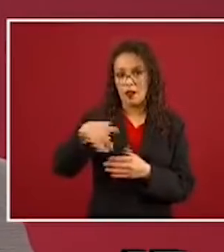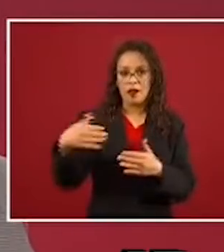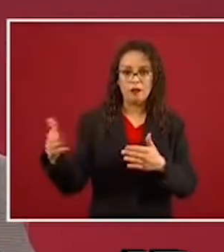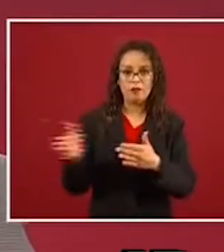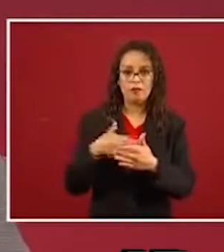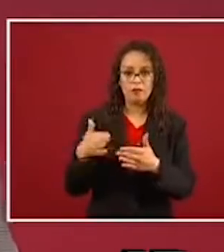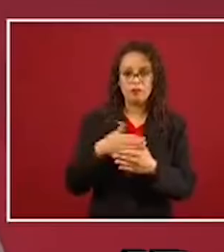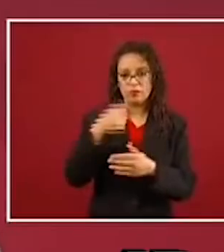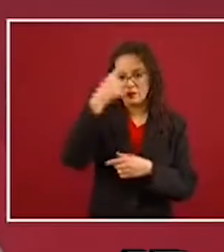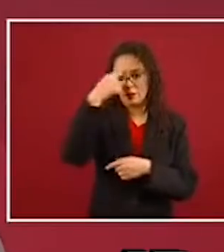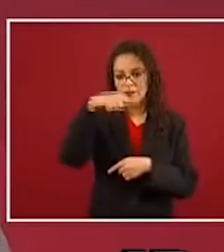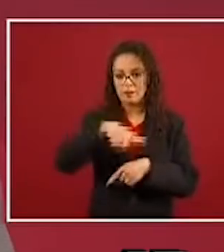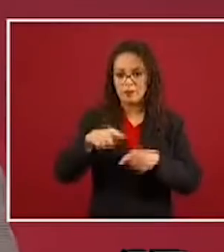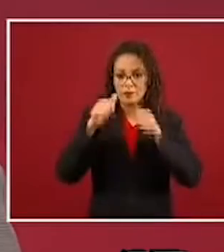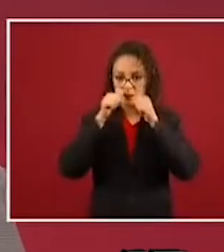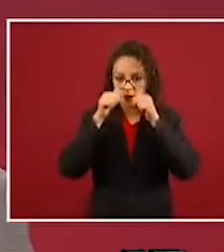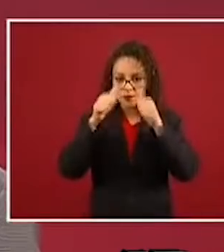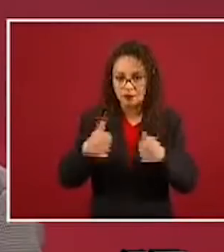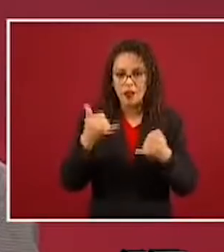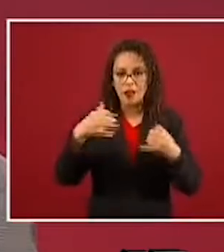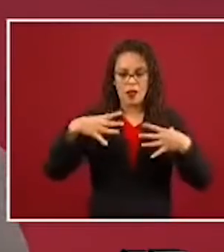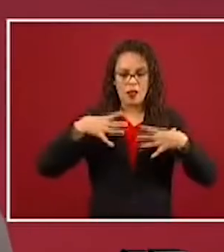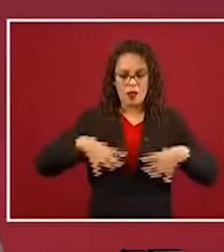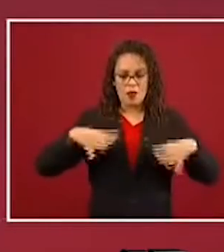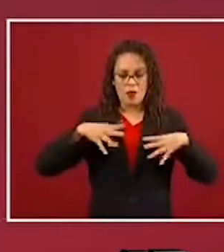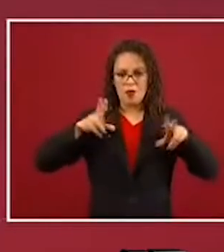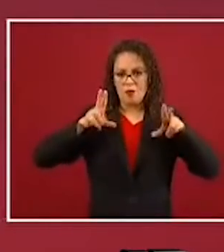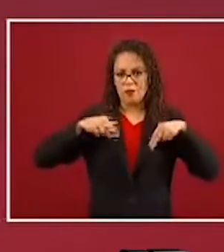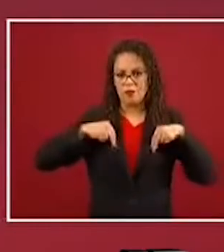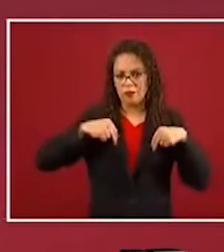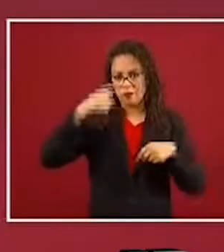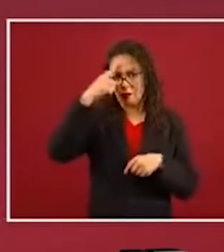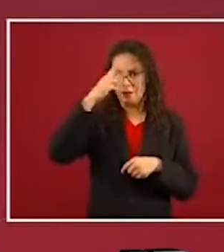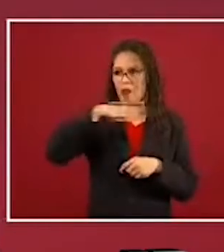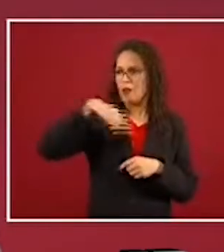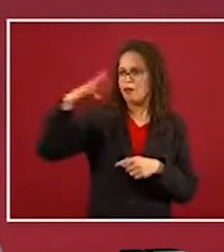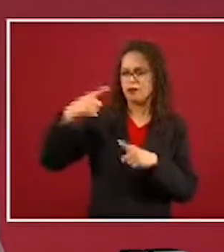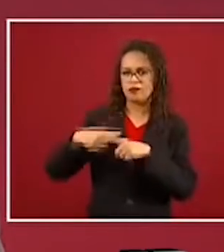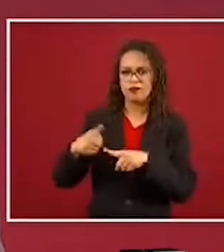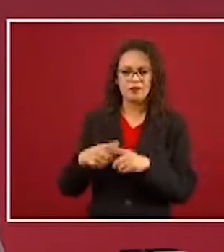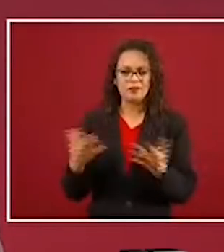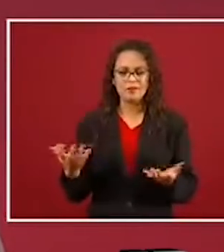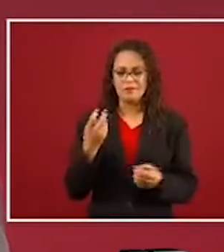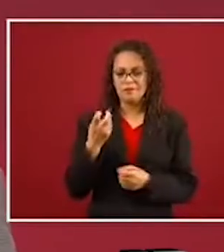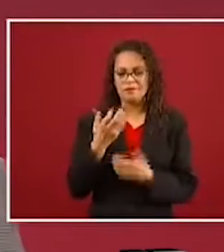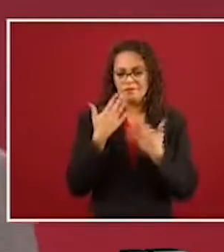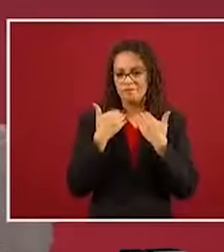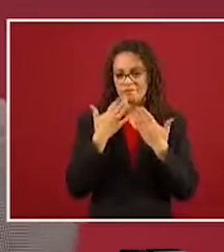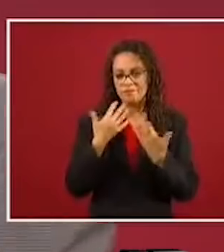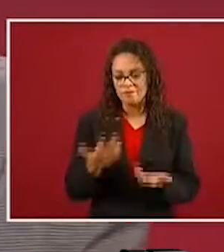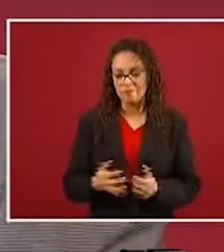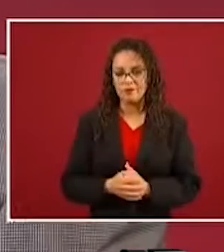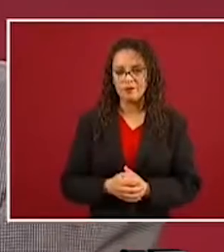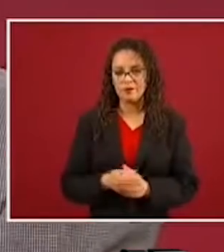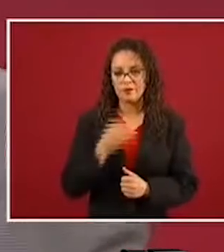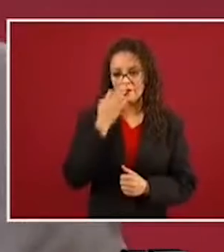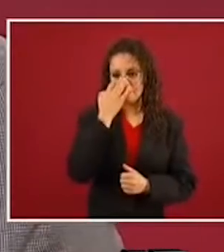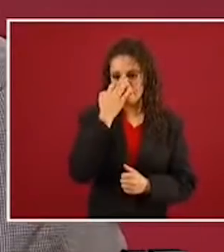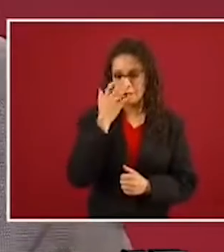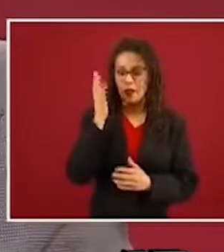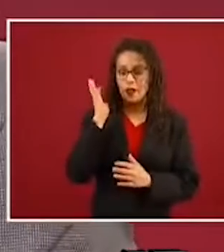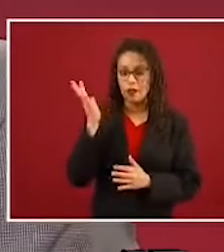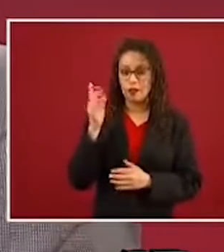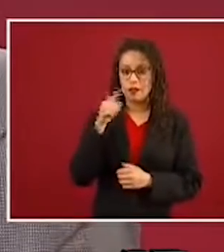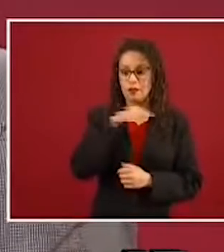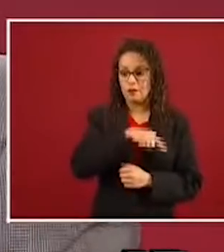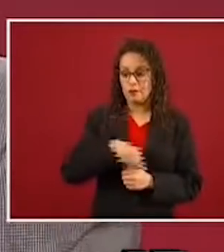y overoles de pintor. Se hizo una auditoría por parte del órgano interno de control. Se llegó a la conclusión por